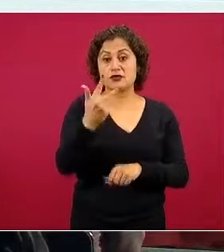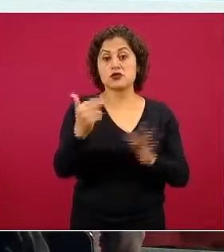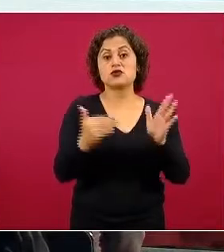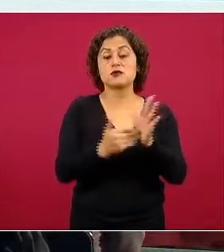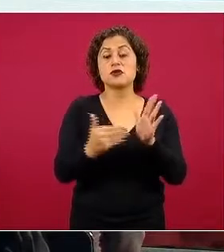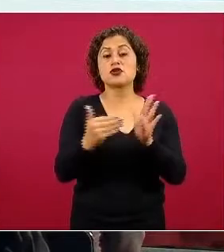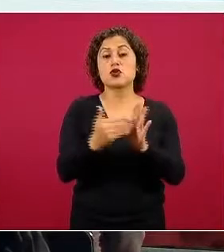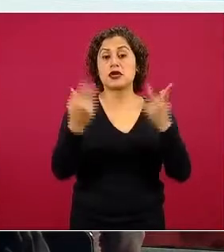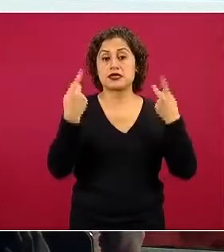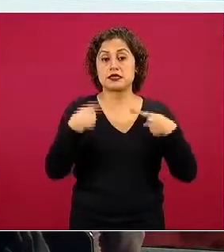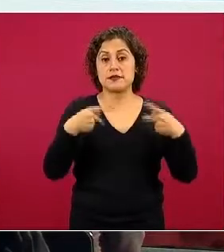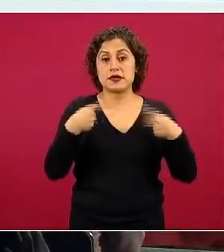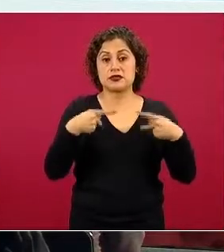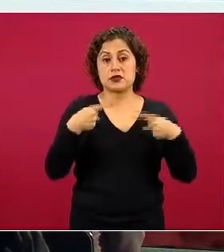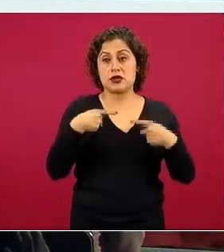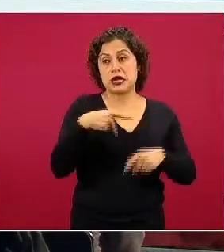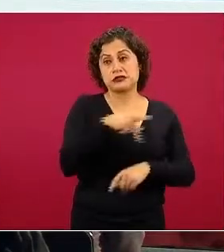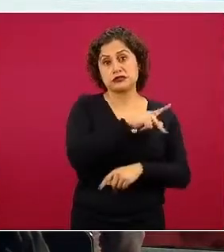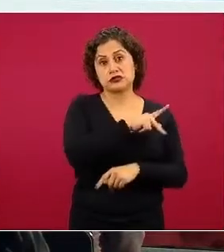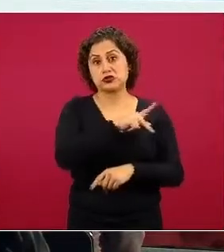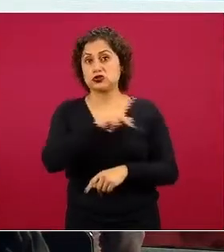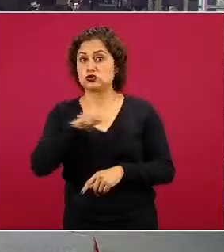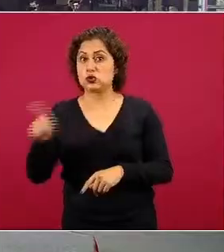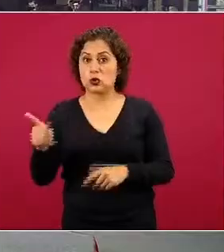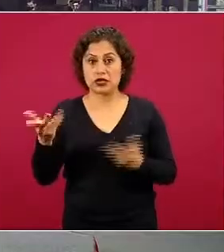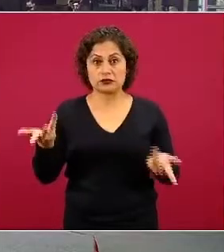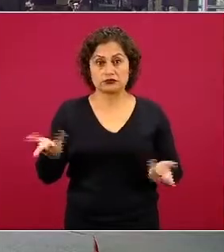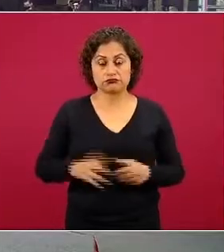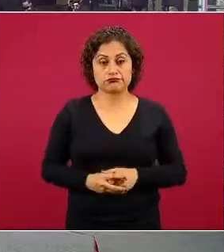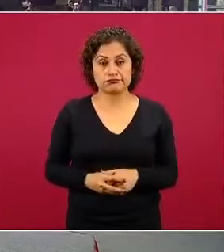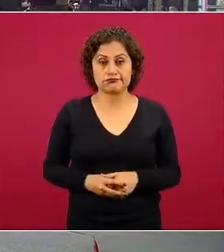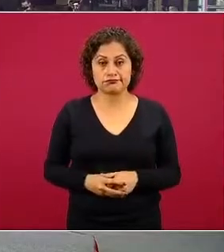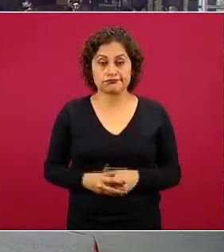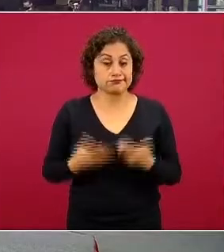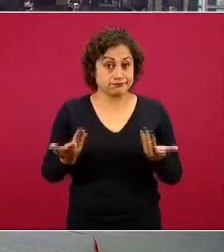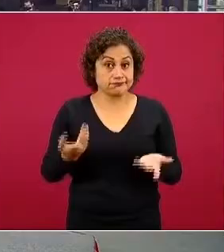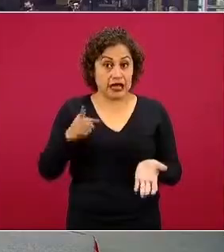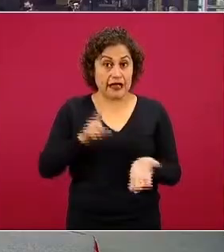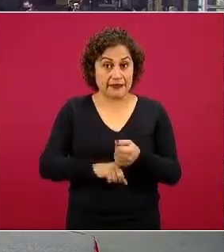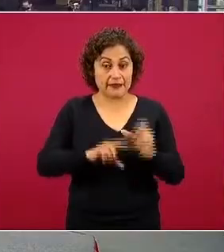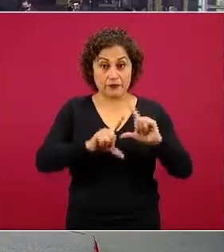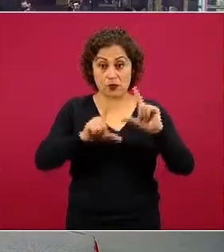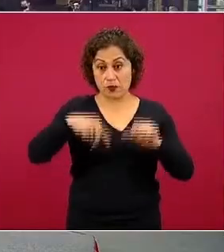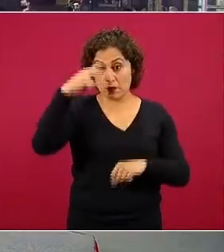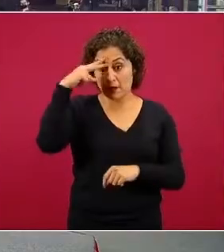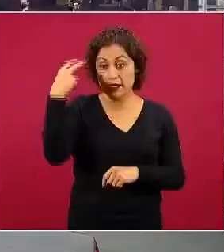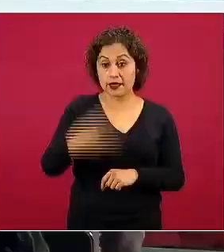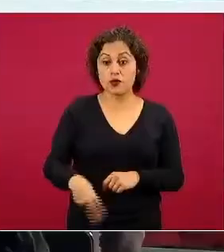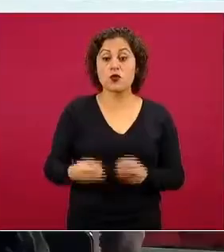personas aproximadamente que vivíamos en ese momento en nuestro país.